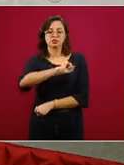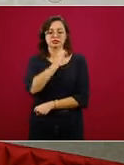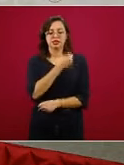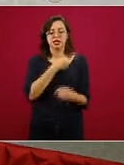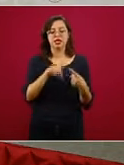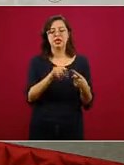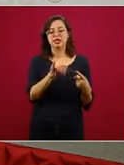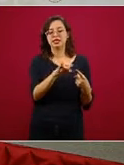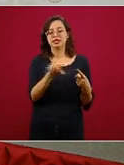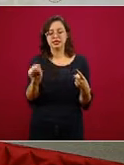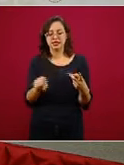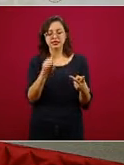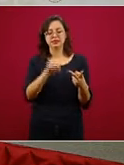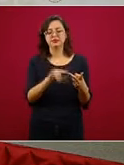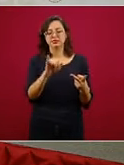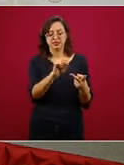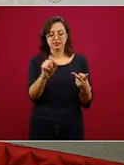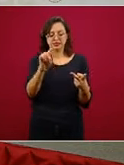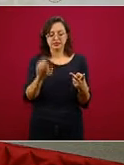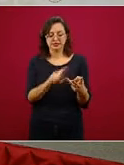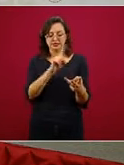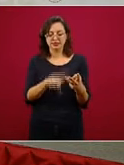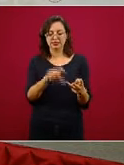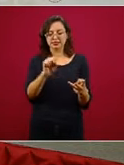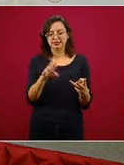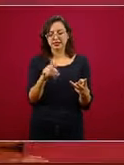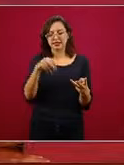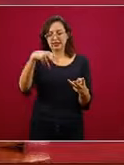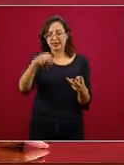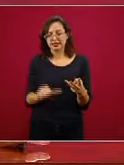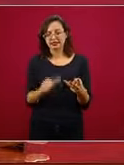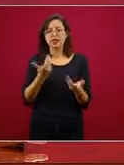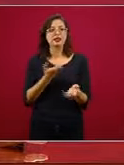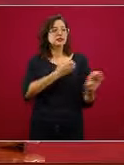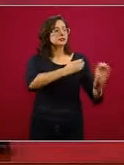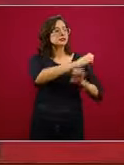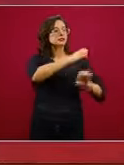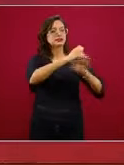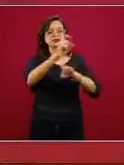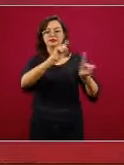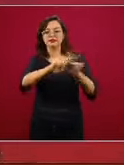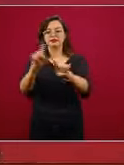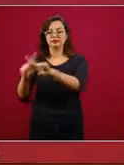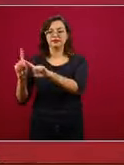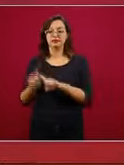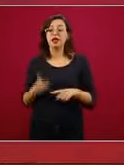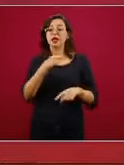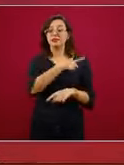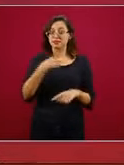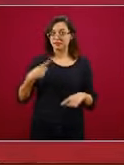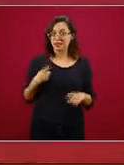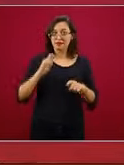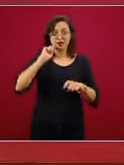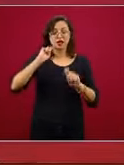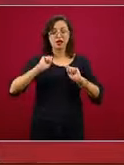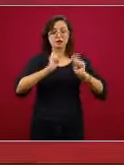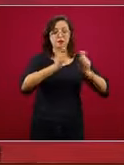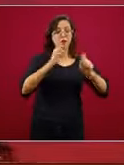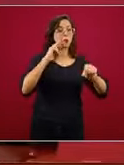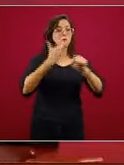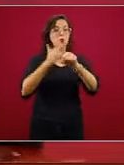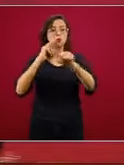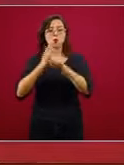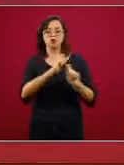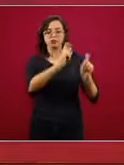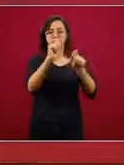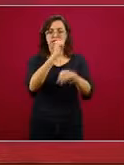IMSS, el ISSSTE, Pemex, SEDENA, etcétera. Pero lo tienen que operar en los estados y es un desplazamiento comunitario. Y el